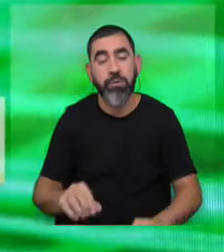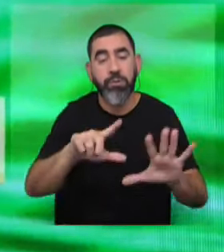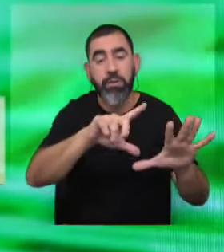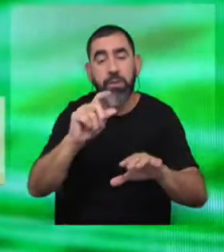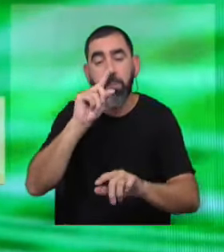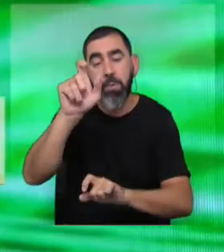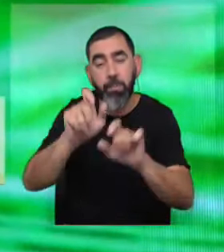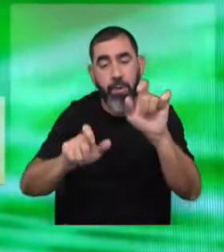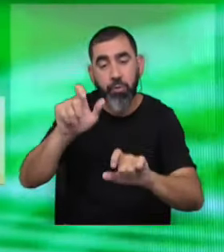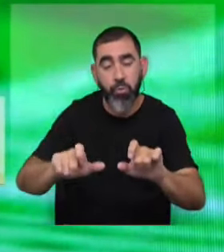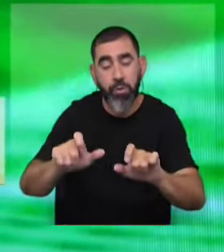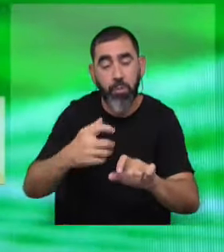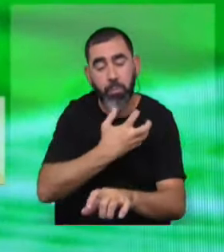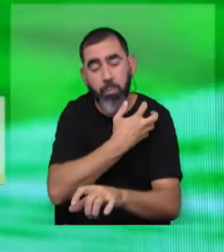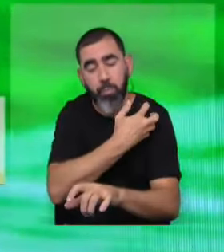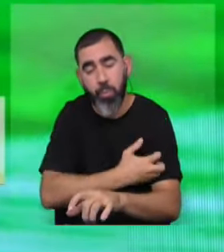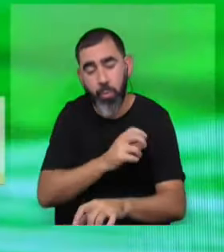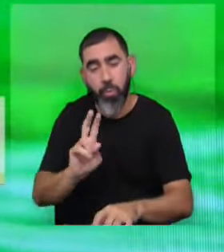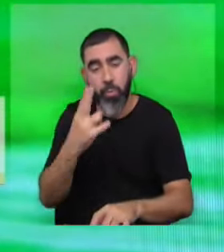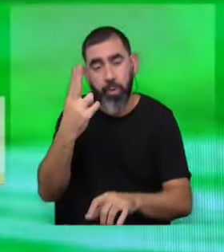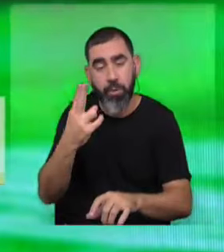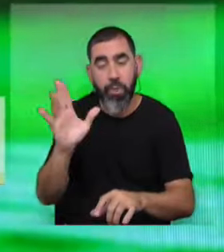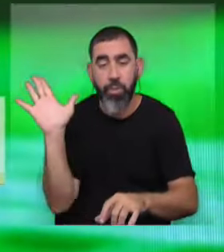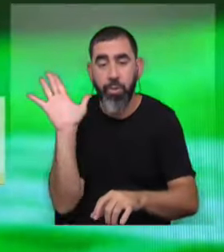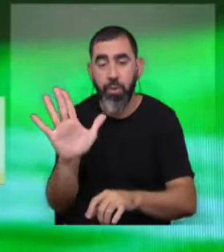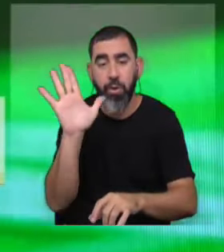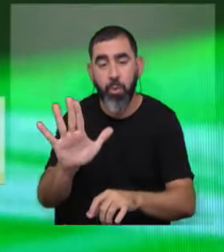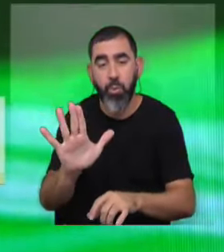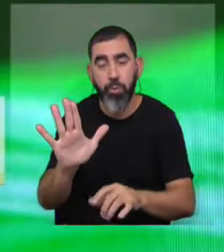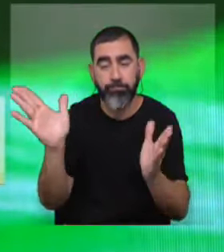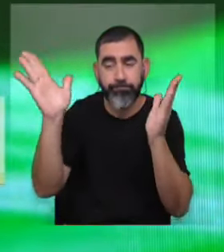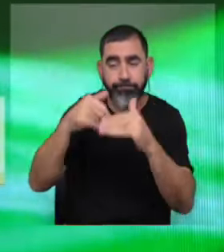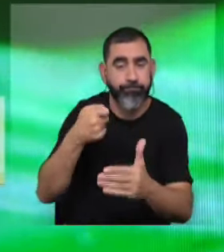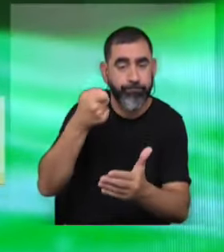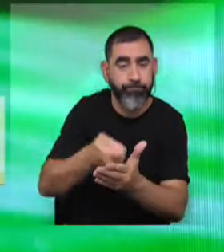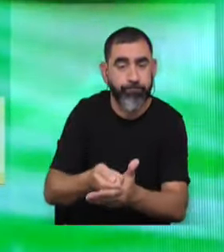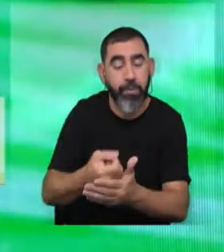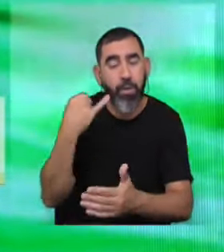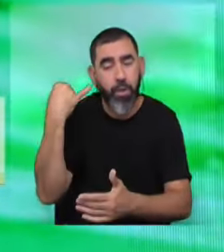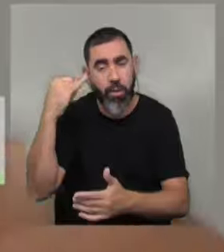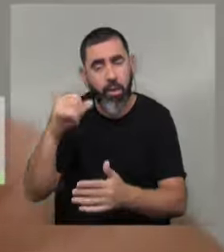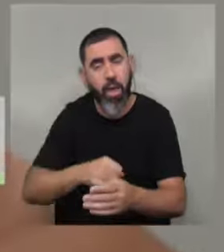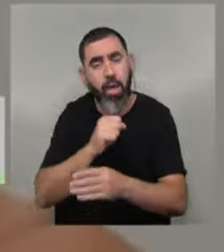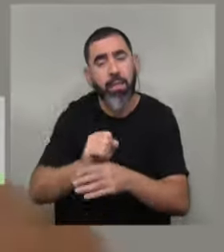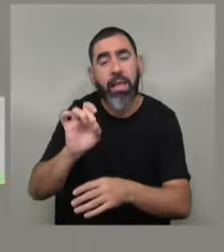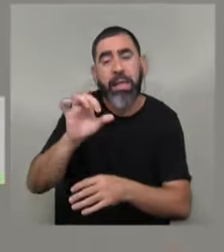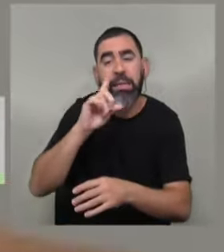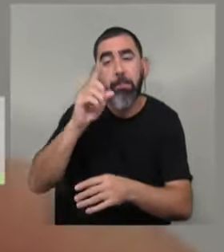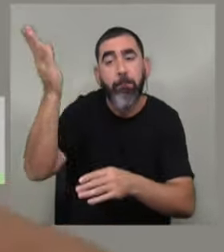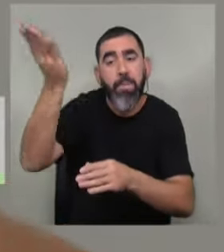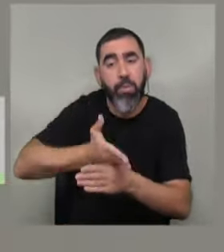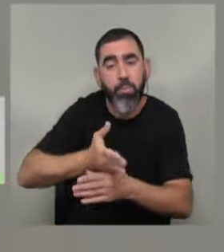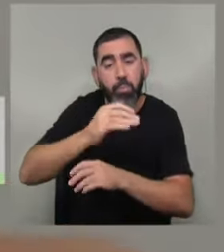700.000 personas de los sectores más pobres de Uruguay son deudoras irrecuperables y pagan intereses de hasta